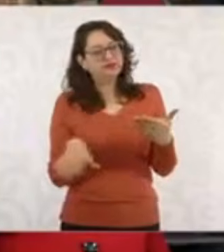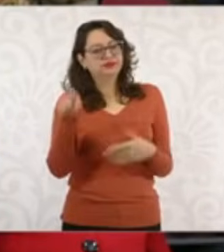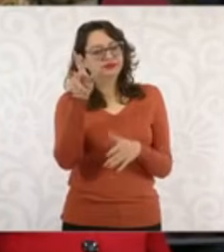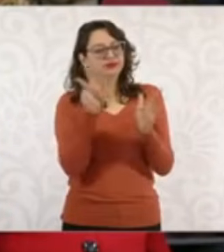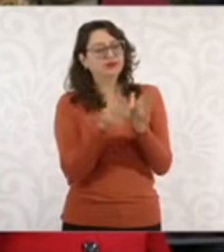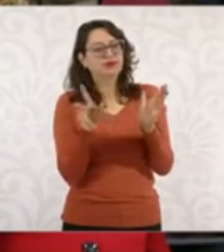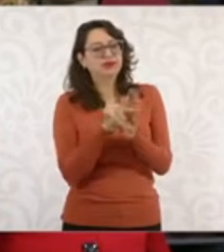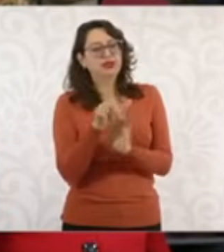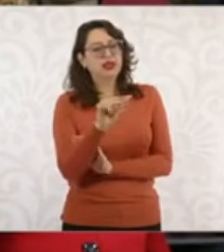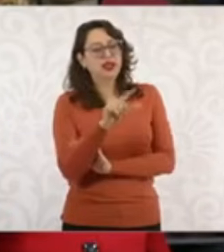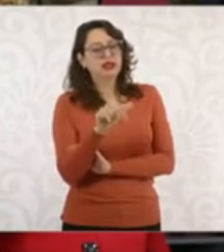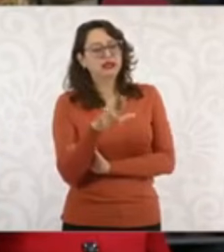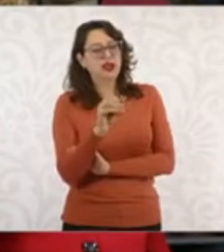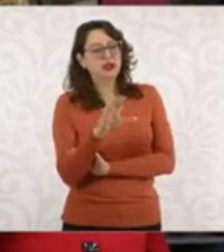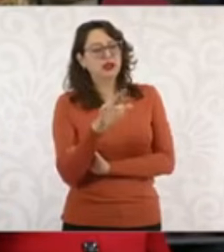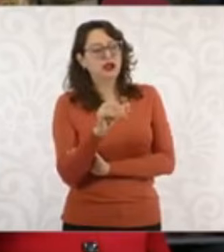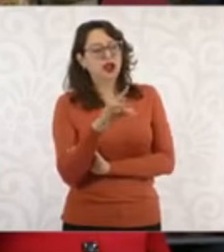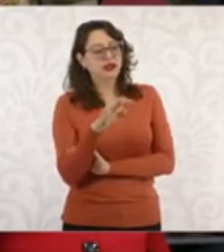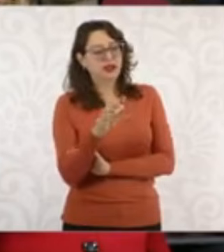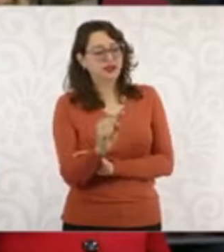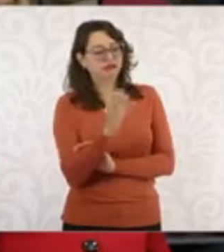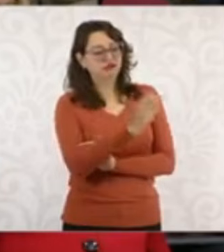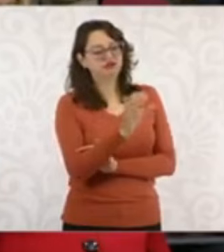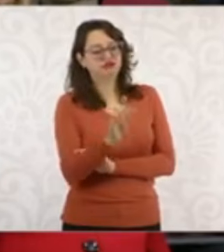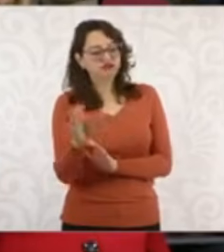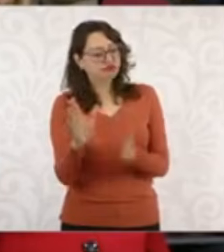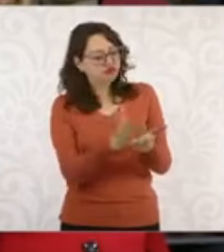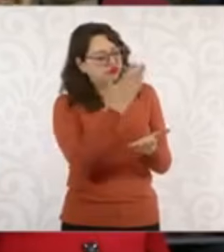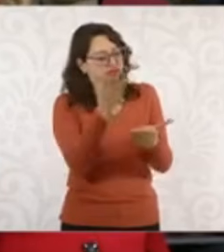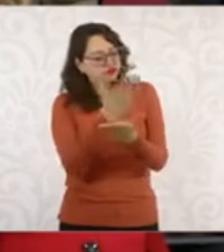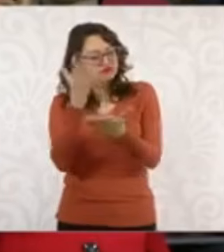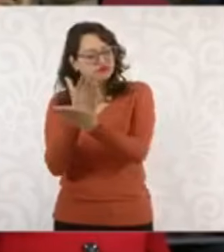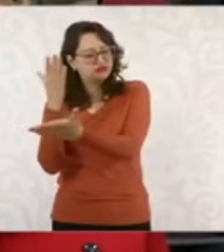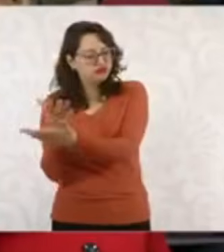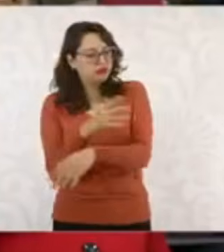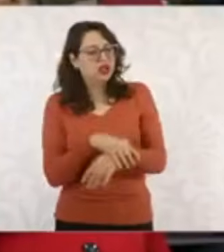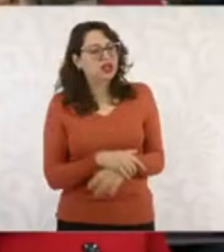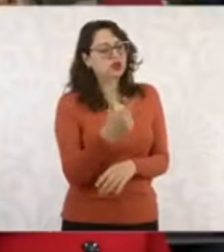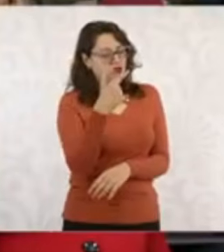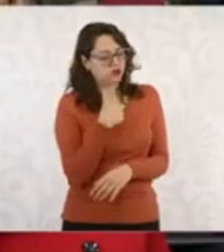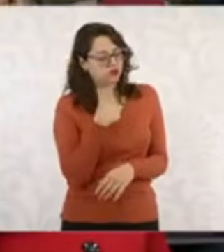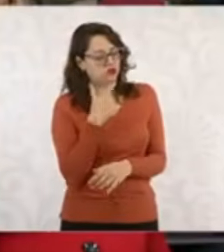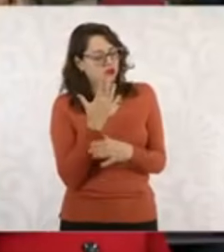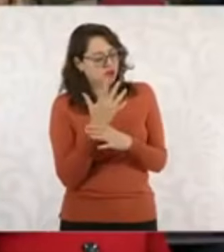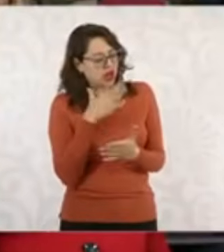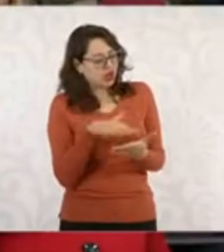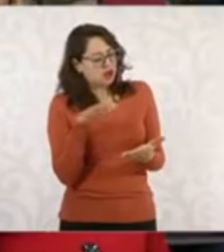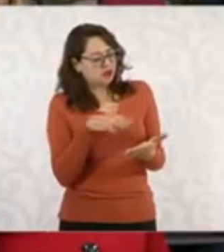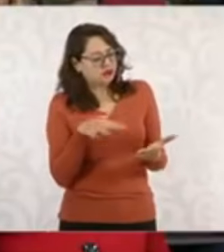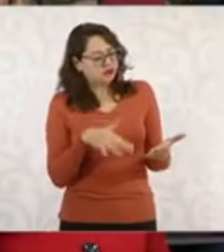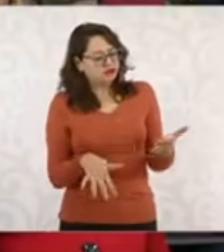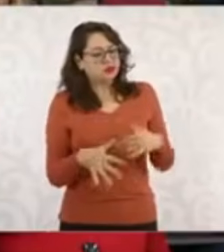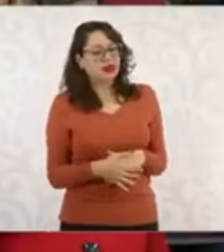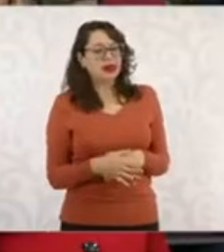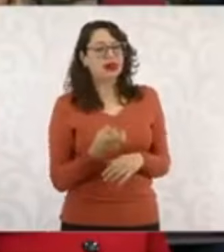Cárdenas, los 3 tomos que tiene, él menciona la prioridad de fortalecer